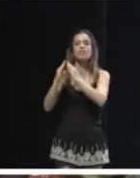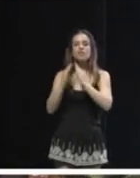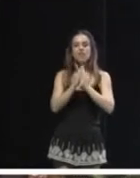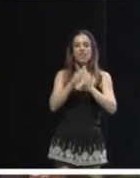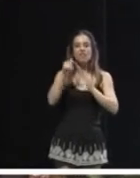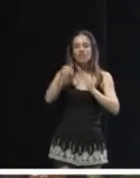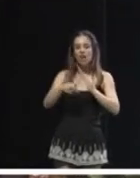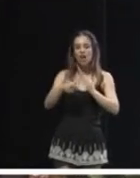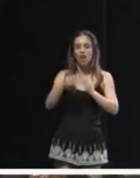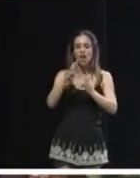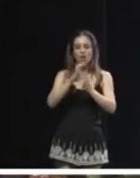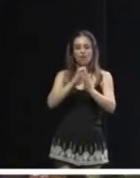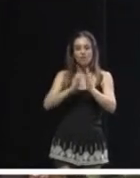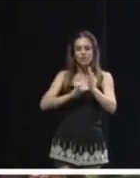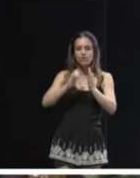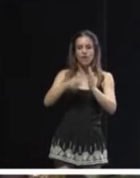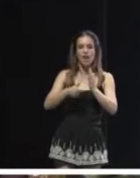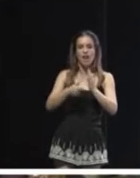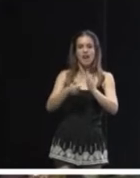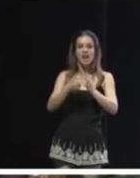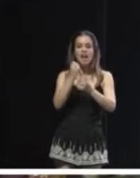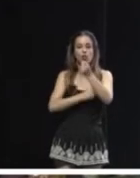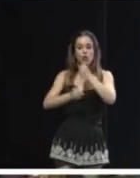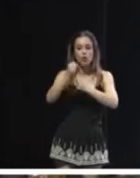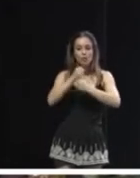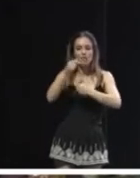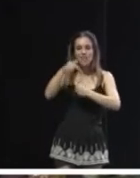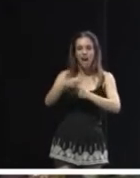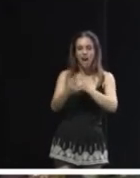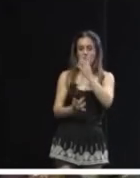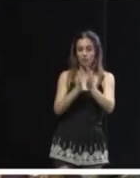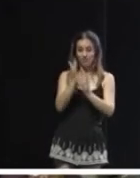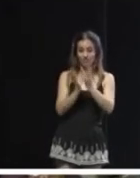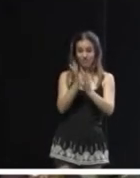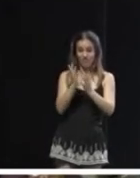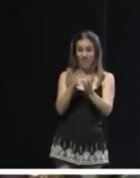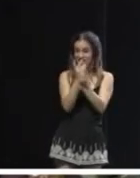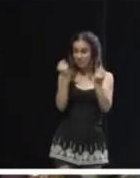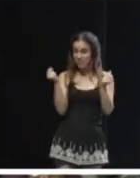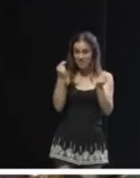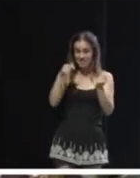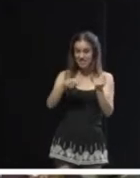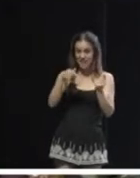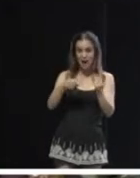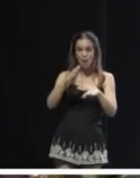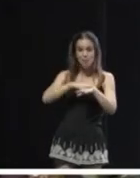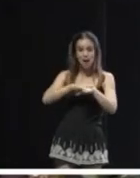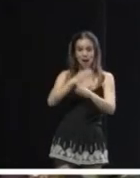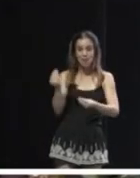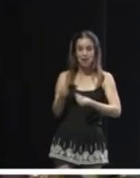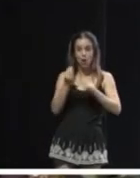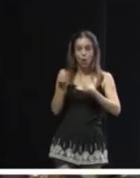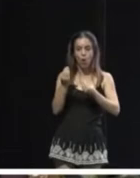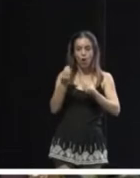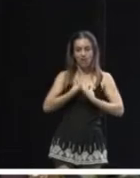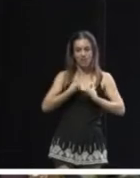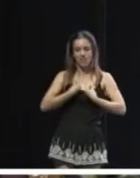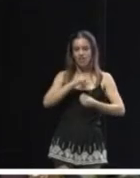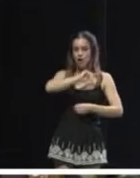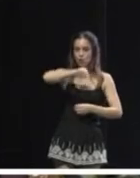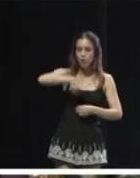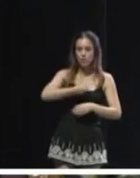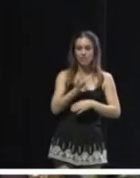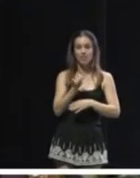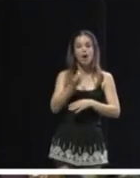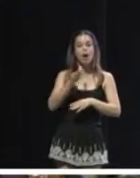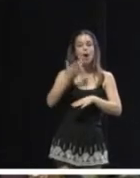economía. Tenemos que dejar de quemar combustibles fósiles para mejorar nuestra vida, pero sobre todo para que